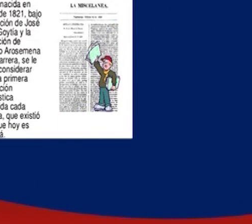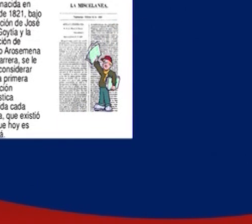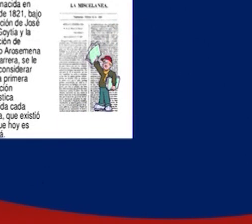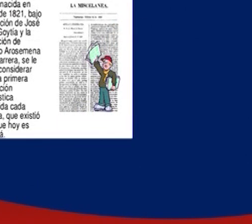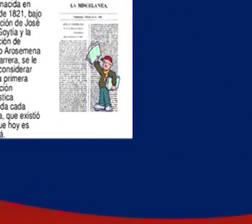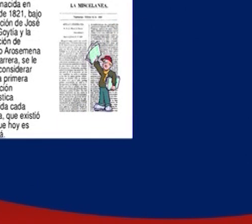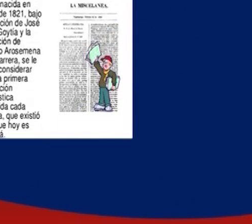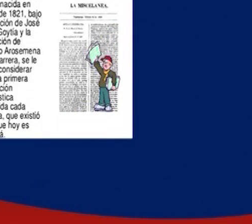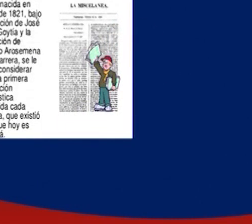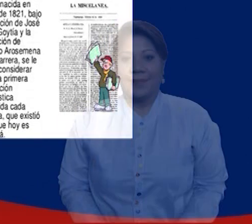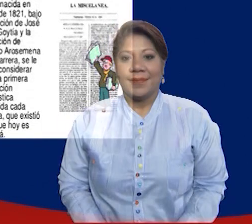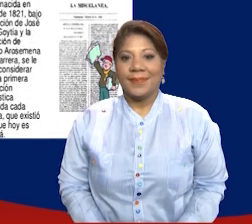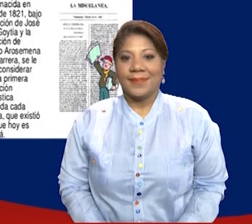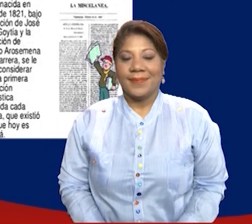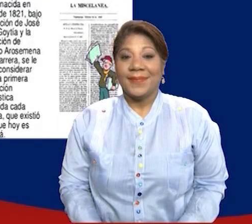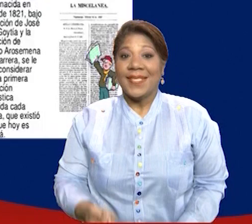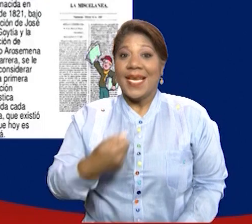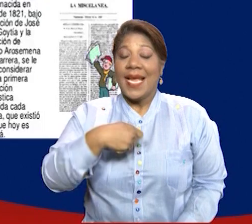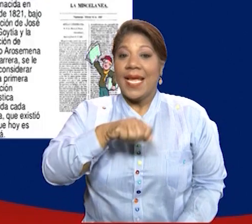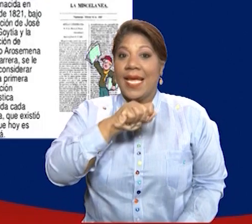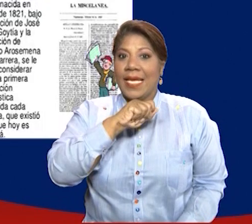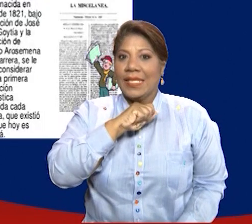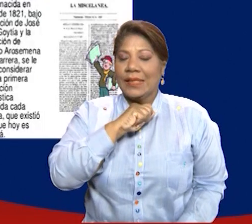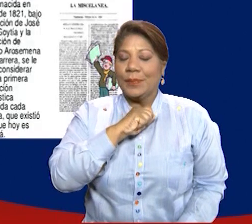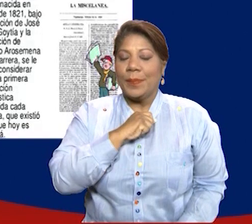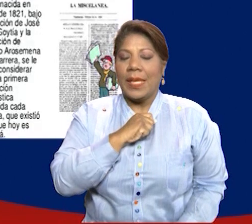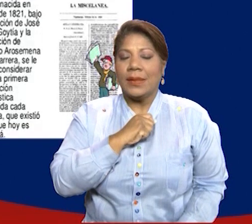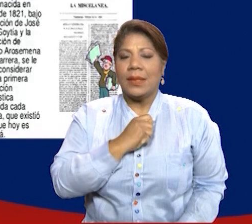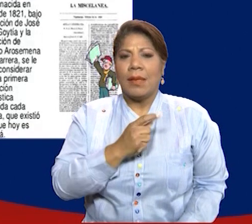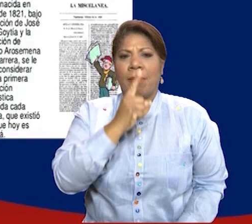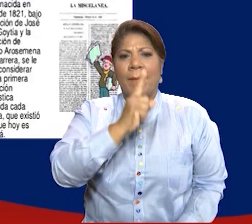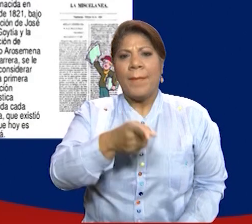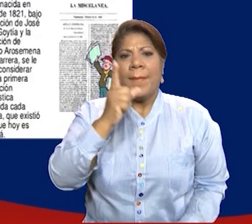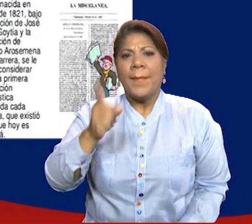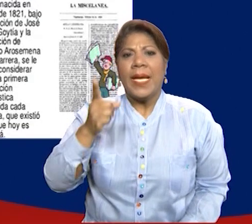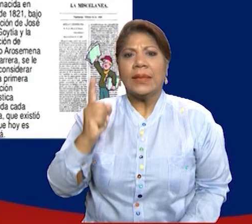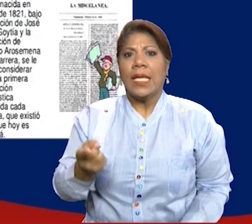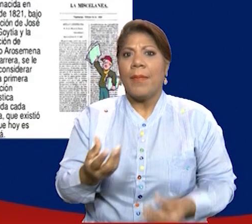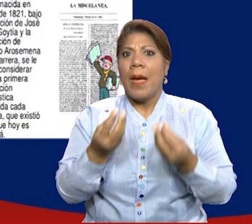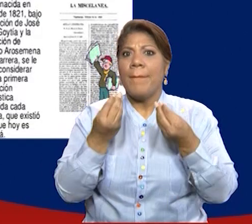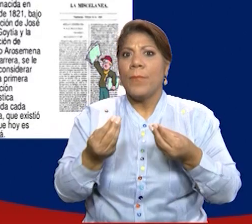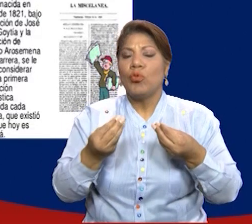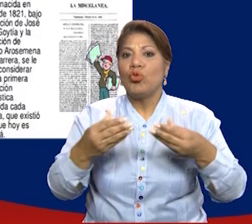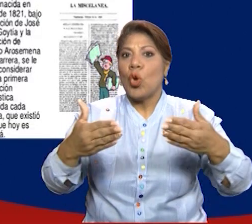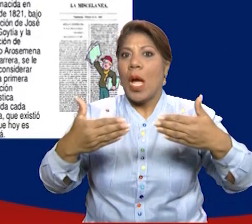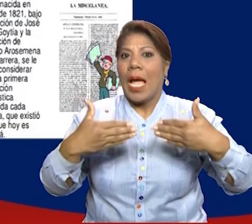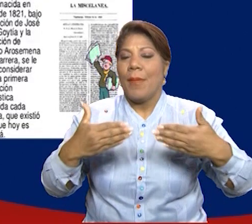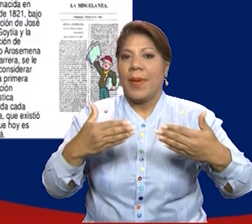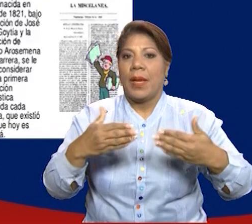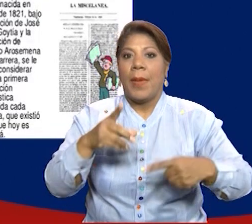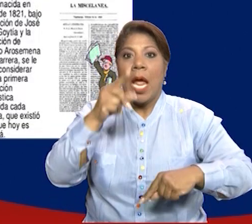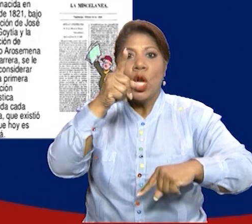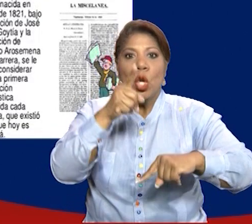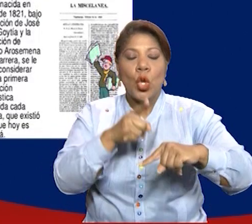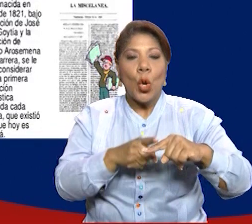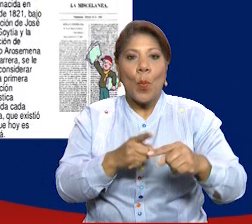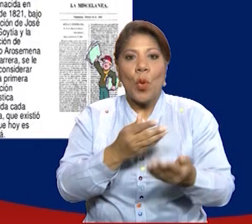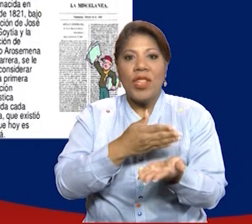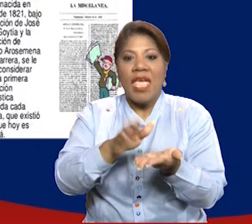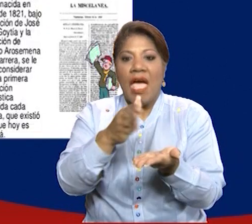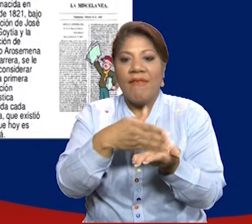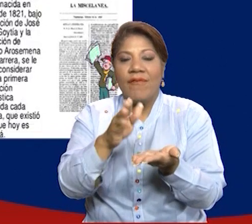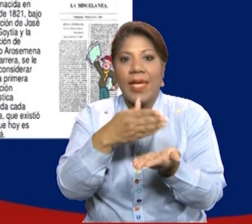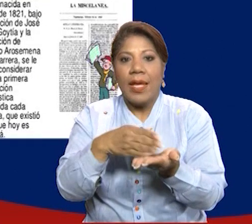historia. España había puesto muchas restricciones al comercio local. No podían